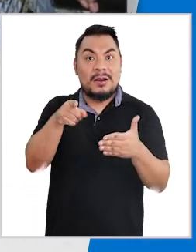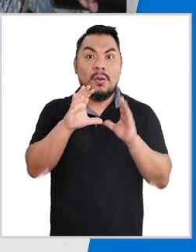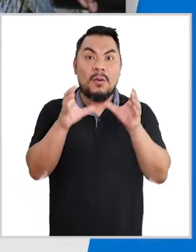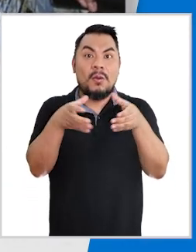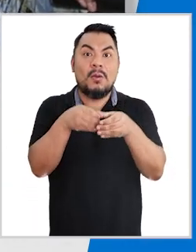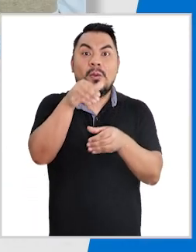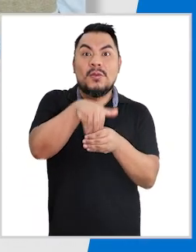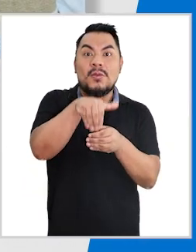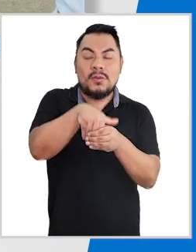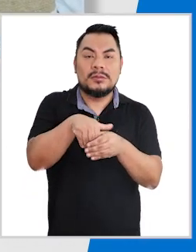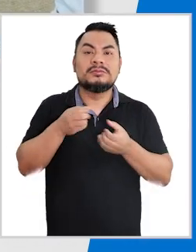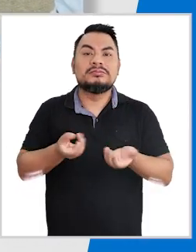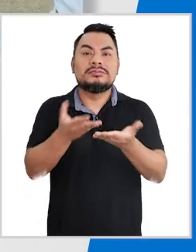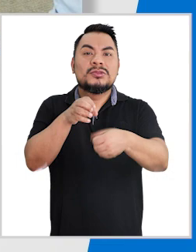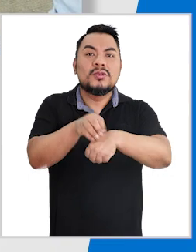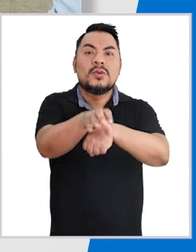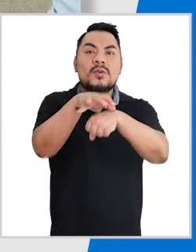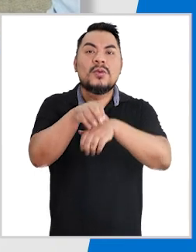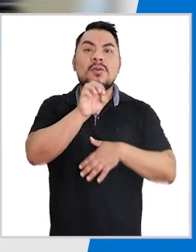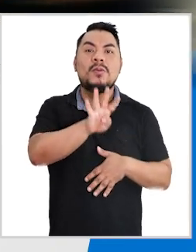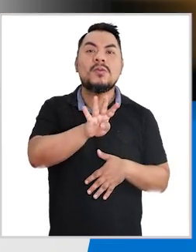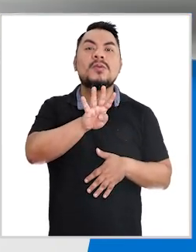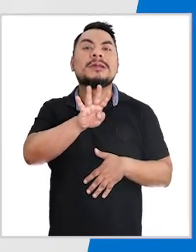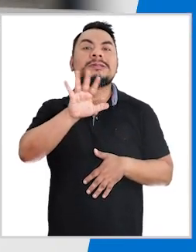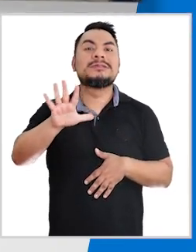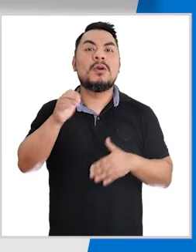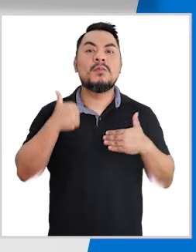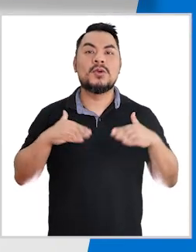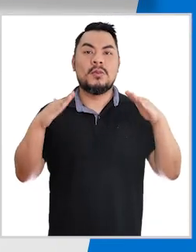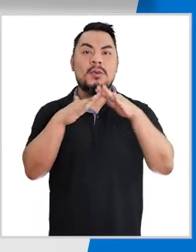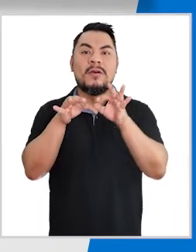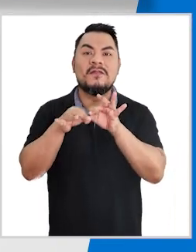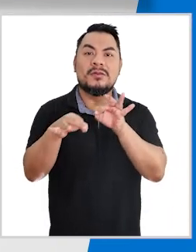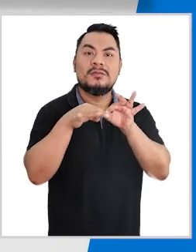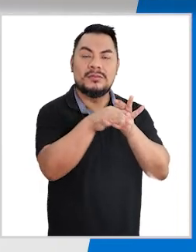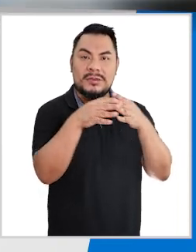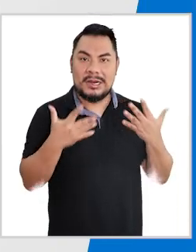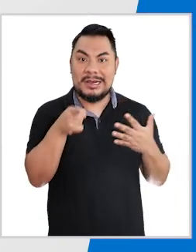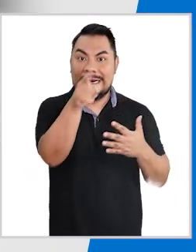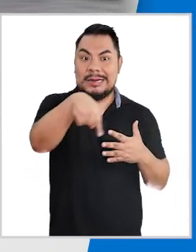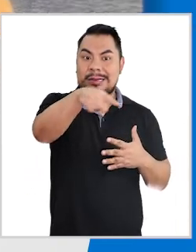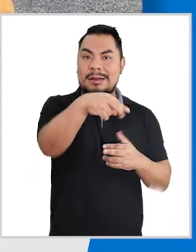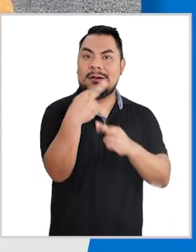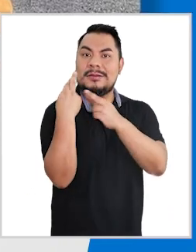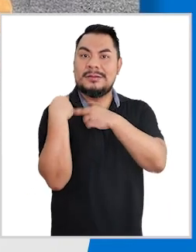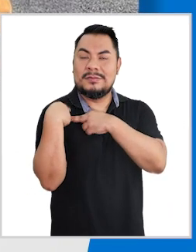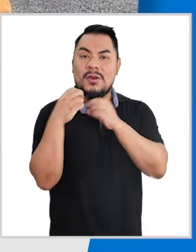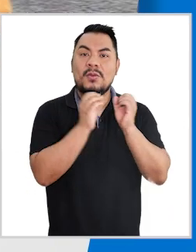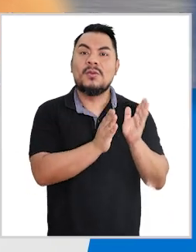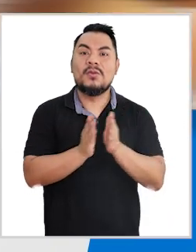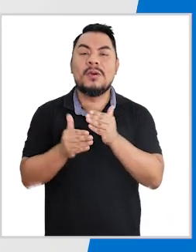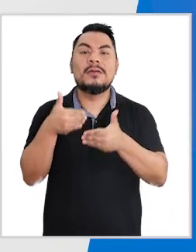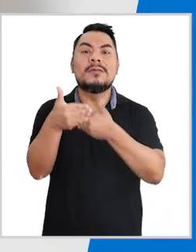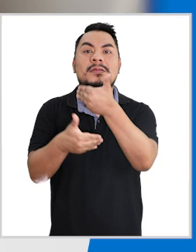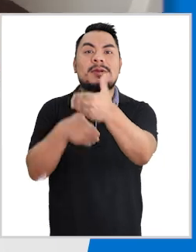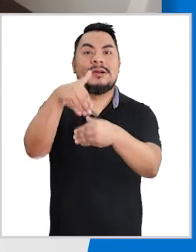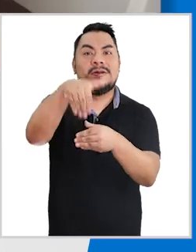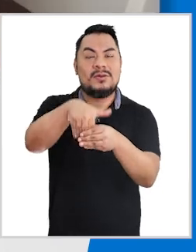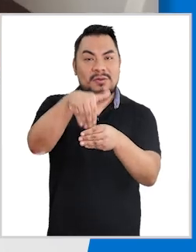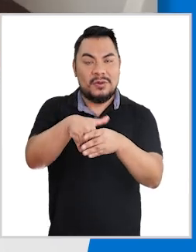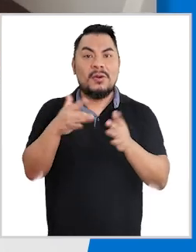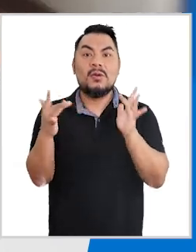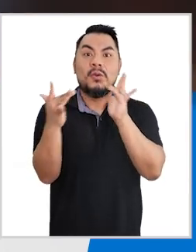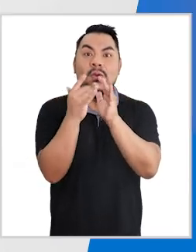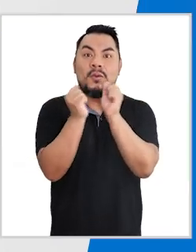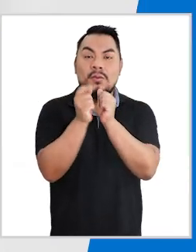organismo electoral asesoró a 45 municipalidades provinciales responsables de la organización del proceso en